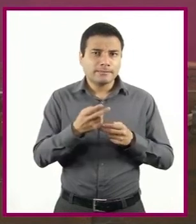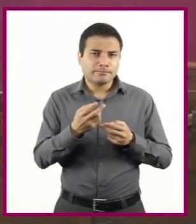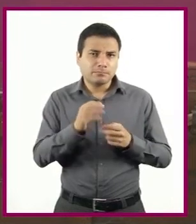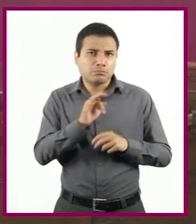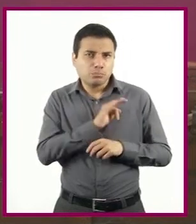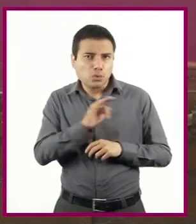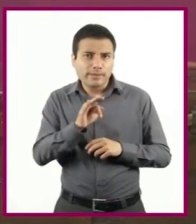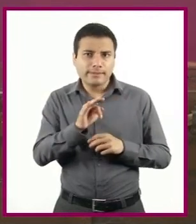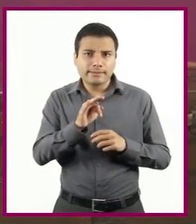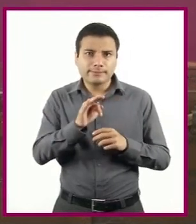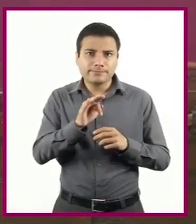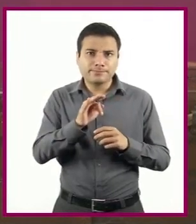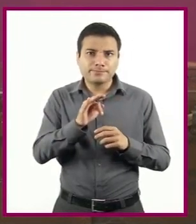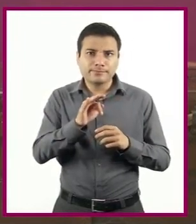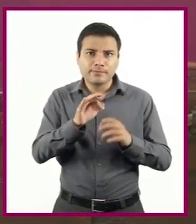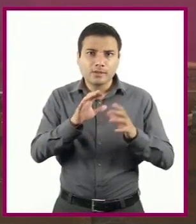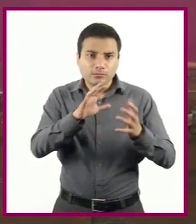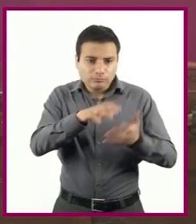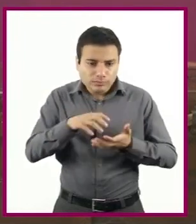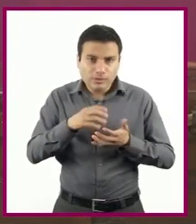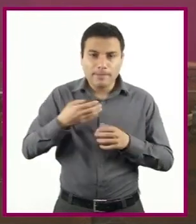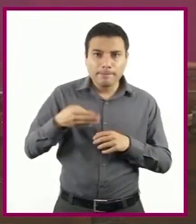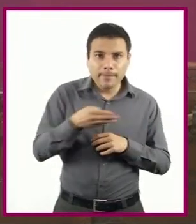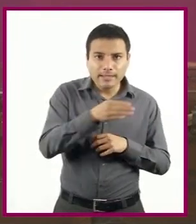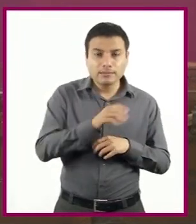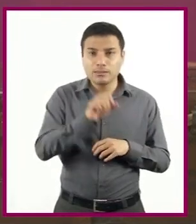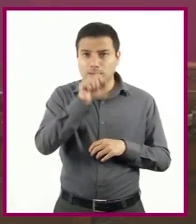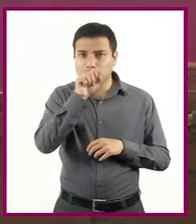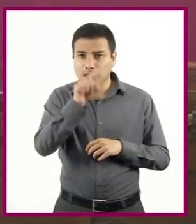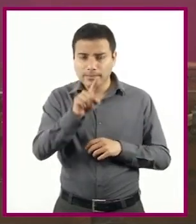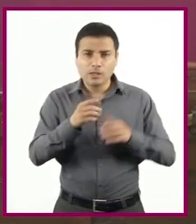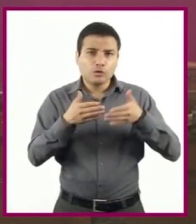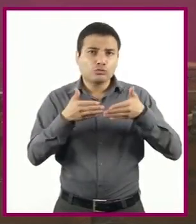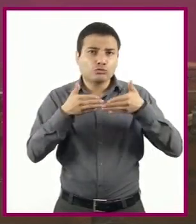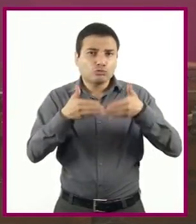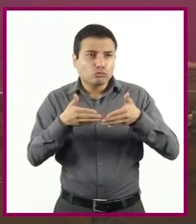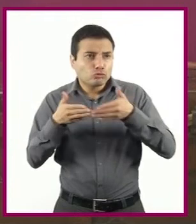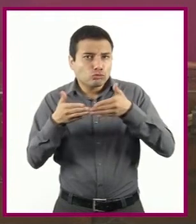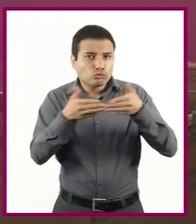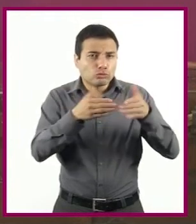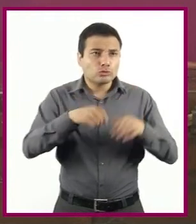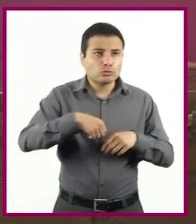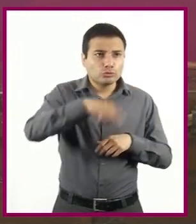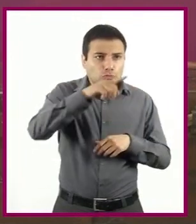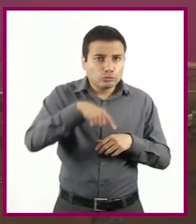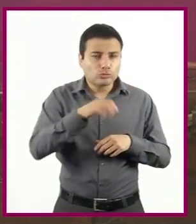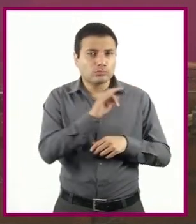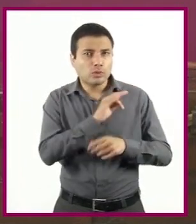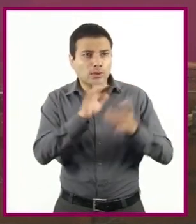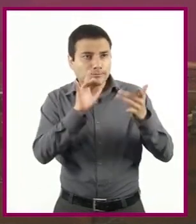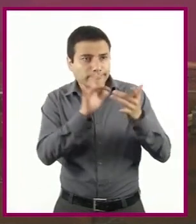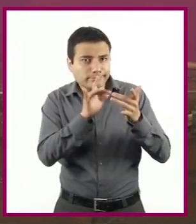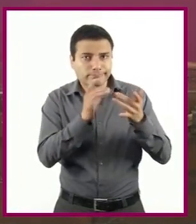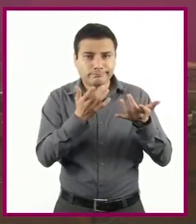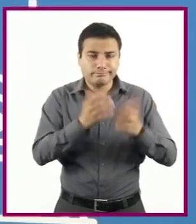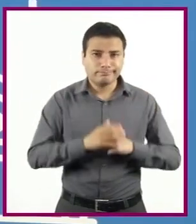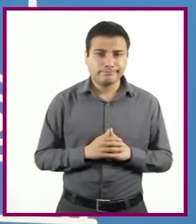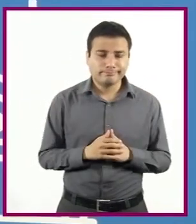alimentación, fueron el medio que permitió el comercio de mercancías y el intercambio cultural con otras